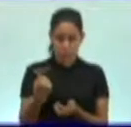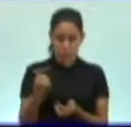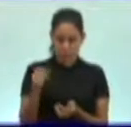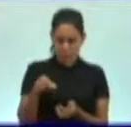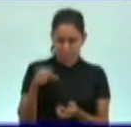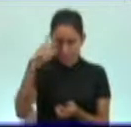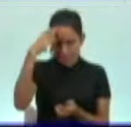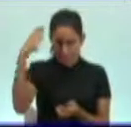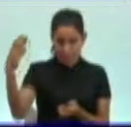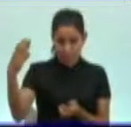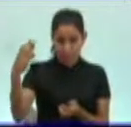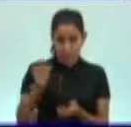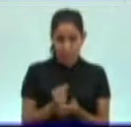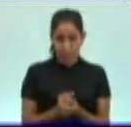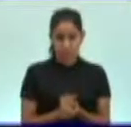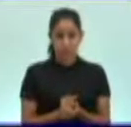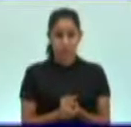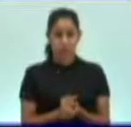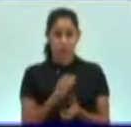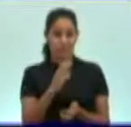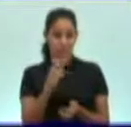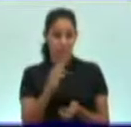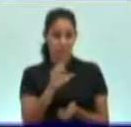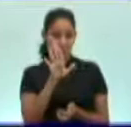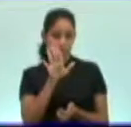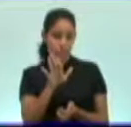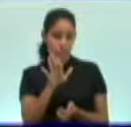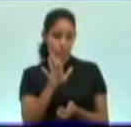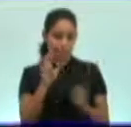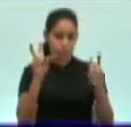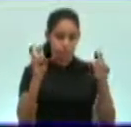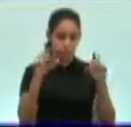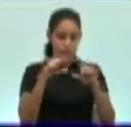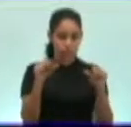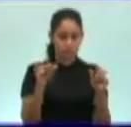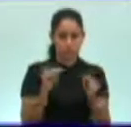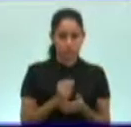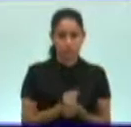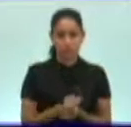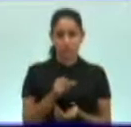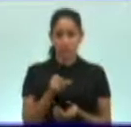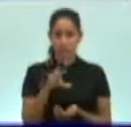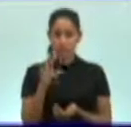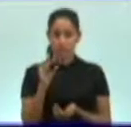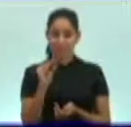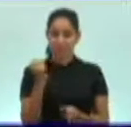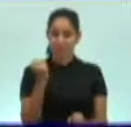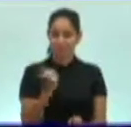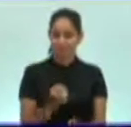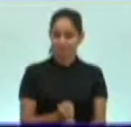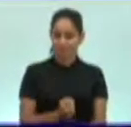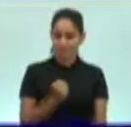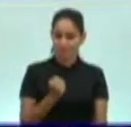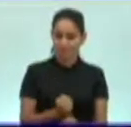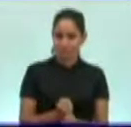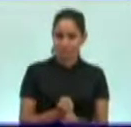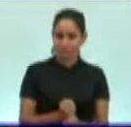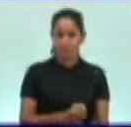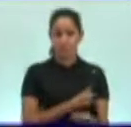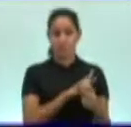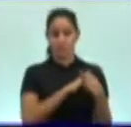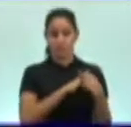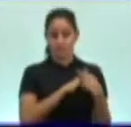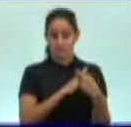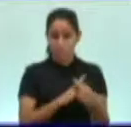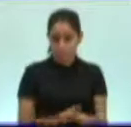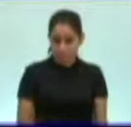Estado. En el título 5 también corresponde el trabajo con la responsabilidad